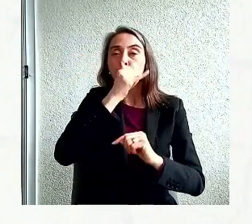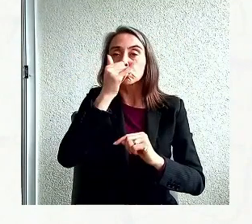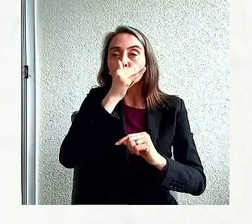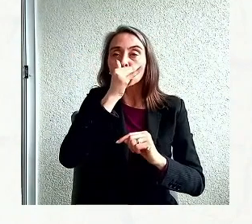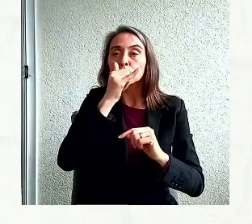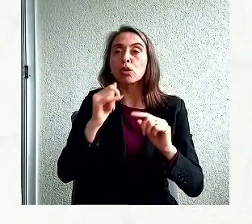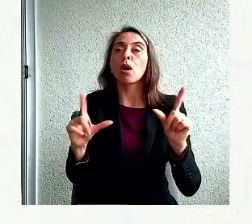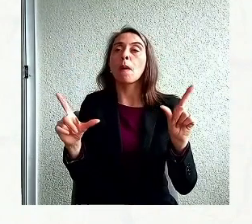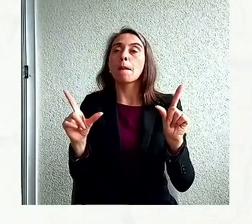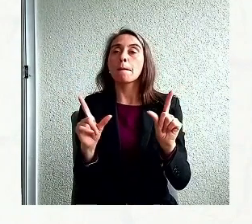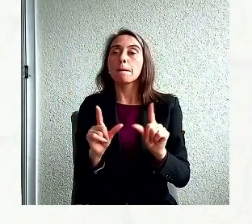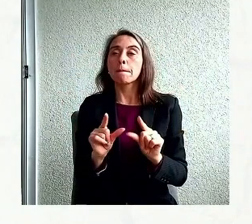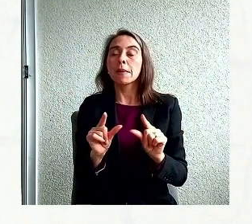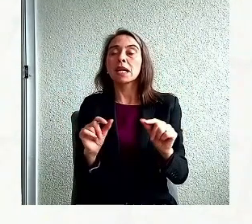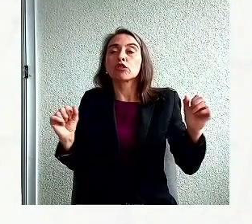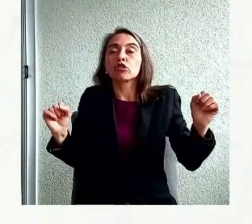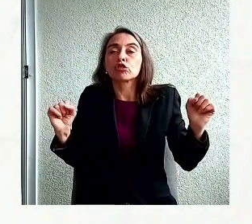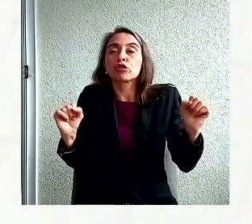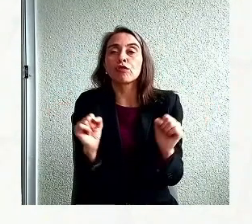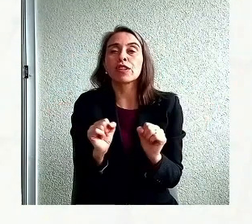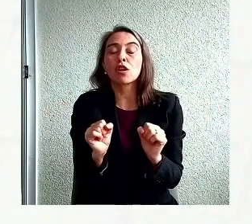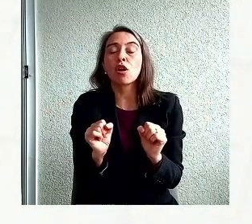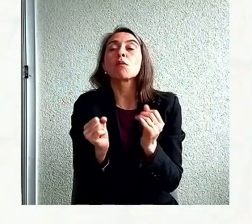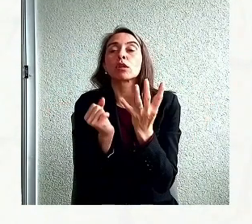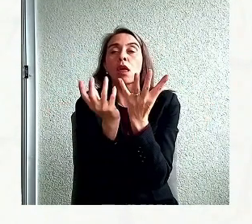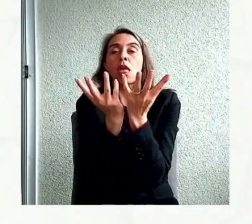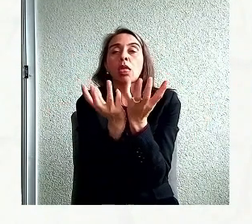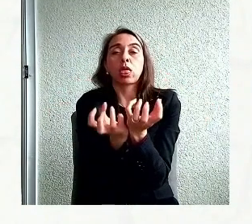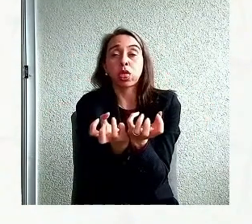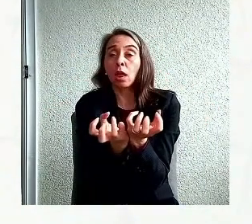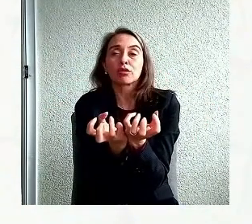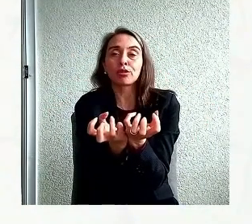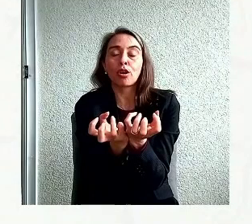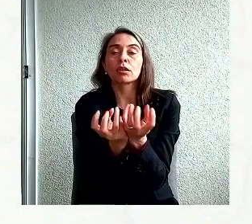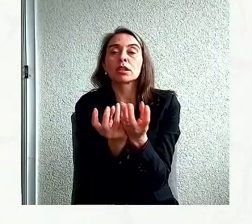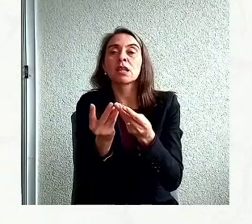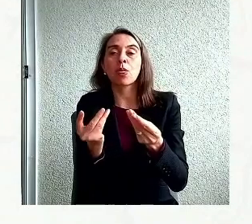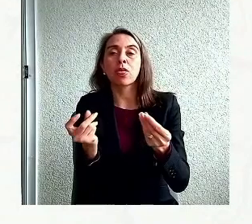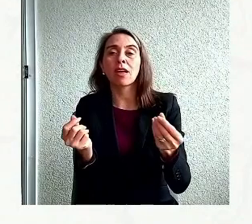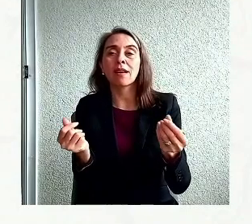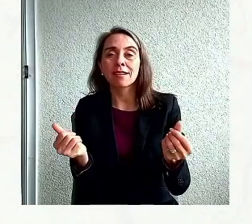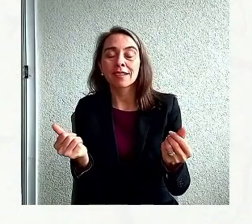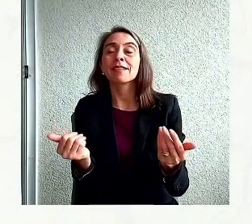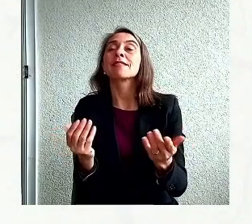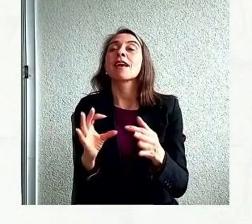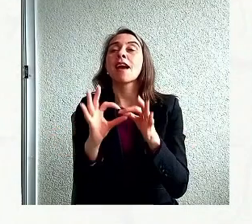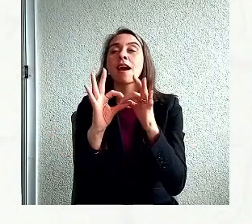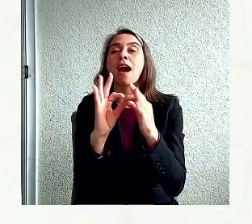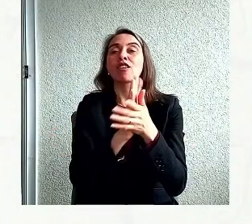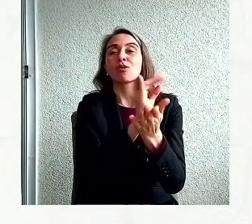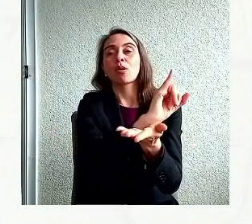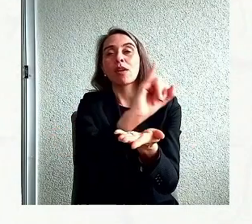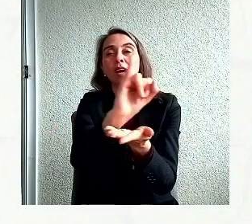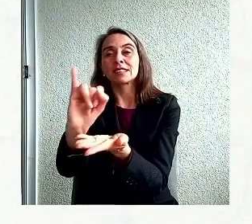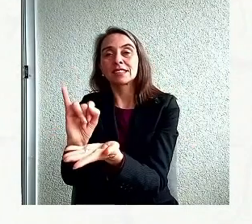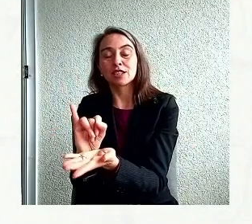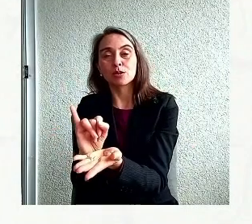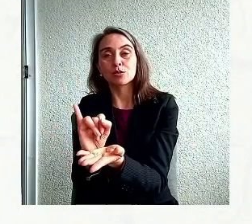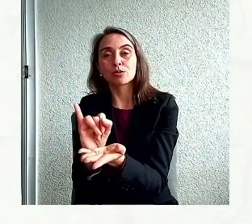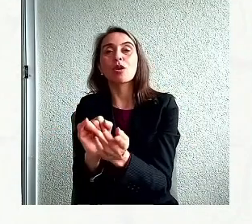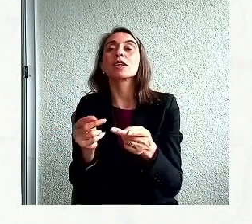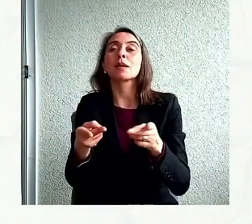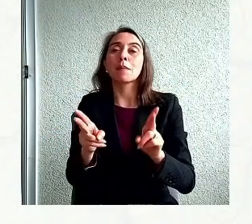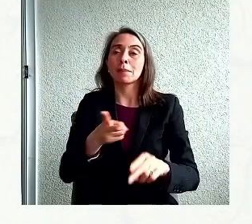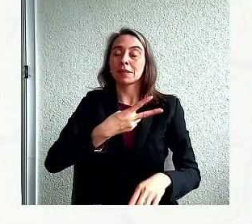hacen factible esta tremenda investigación muy apasionante y de ciencia extrema, partiendo por la Universidad Técnica Federico